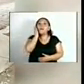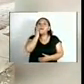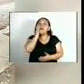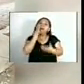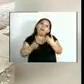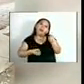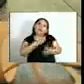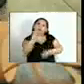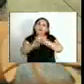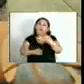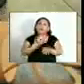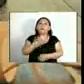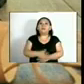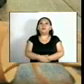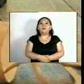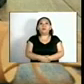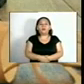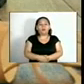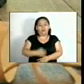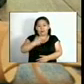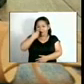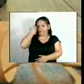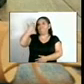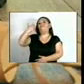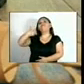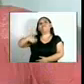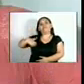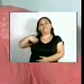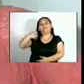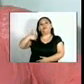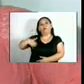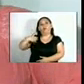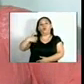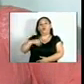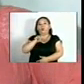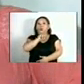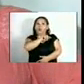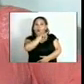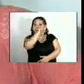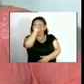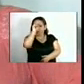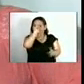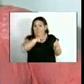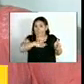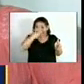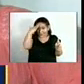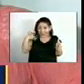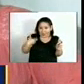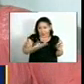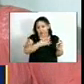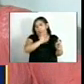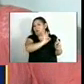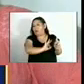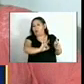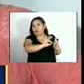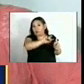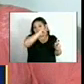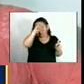Concepción Flores. Me siento súper orgullosa, sé que está desarrollando su labor lo mejor que puede,